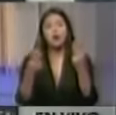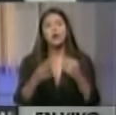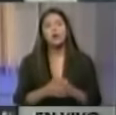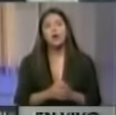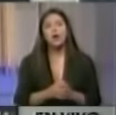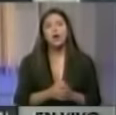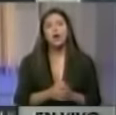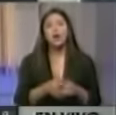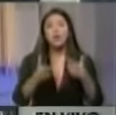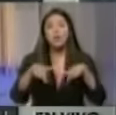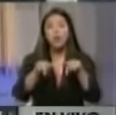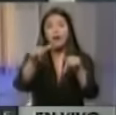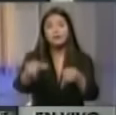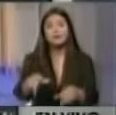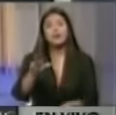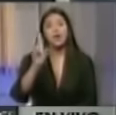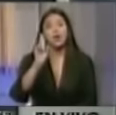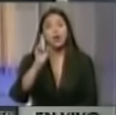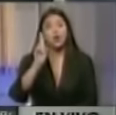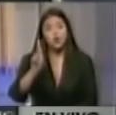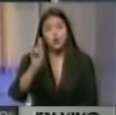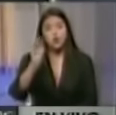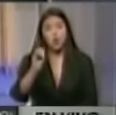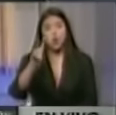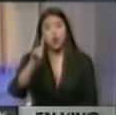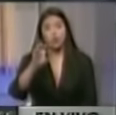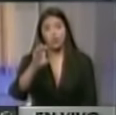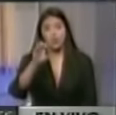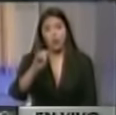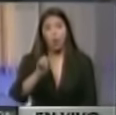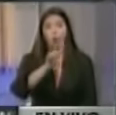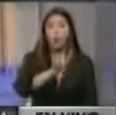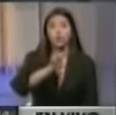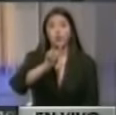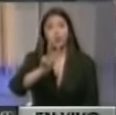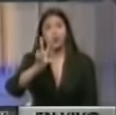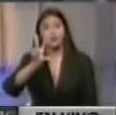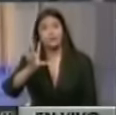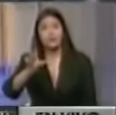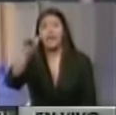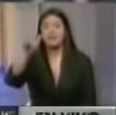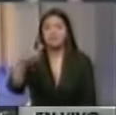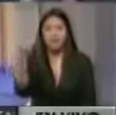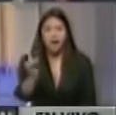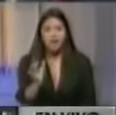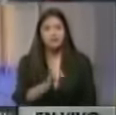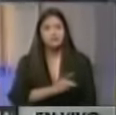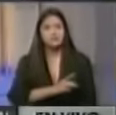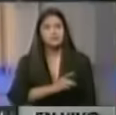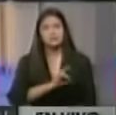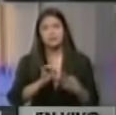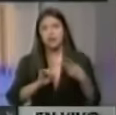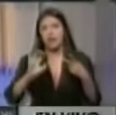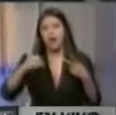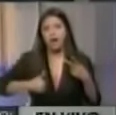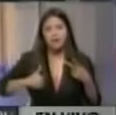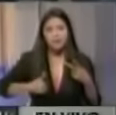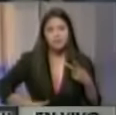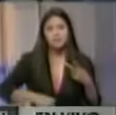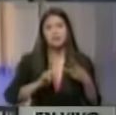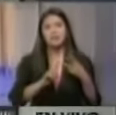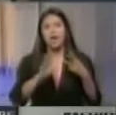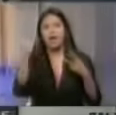Rodeo 2 y 3 se complace en recibirlos. Aquí hay representación de Chile, de Argentina,